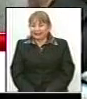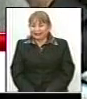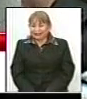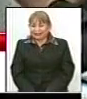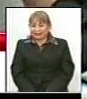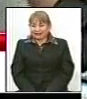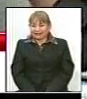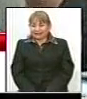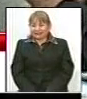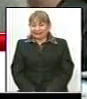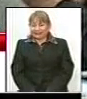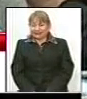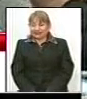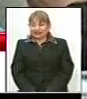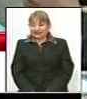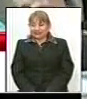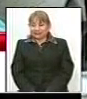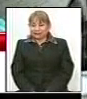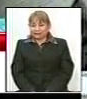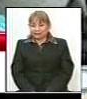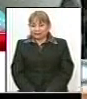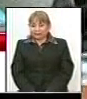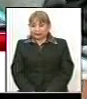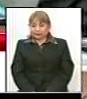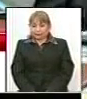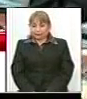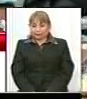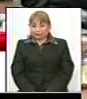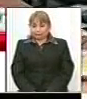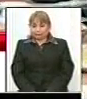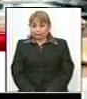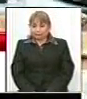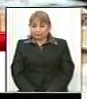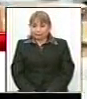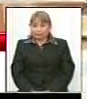Continuamos con la...